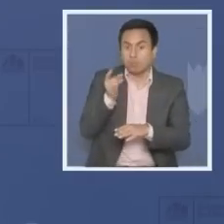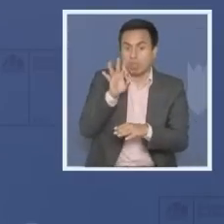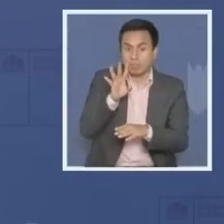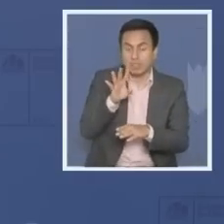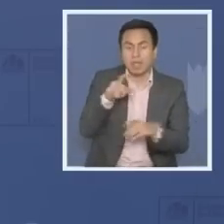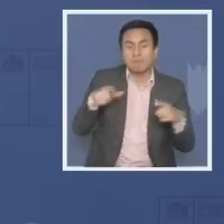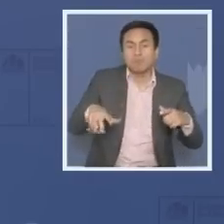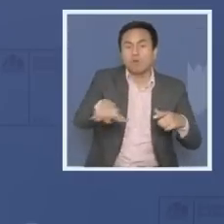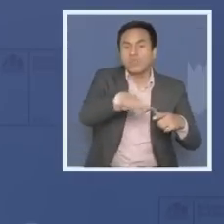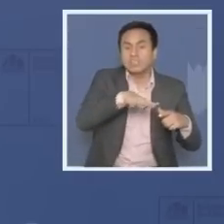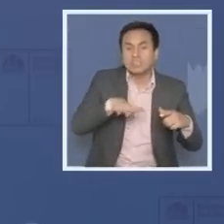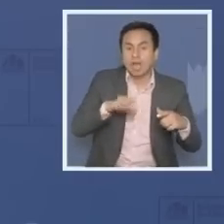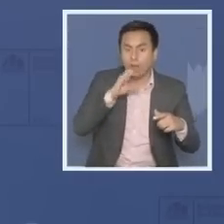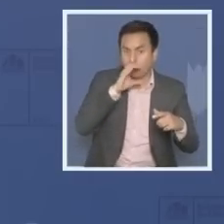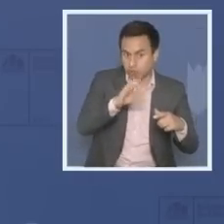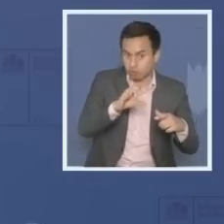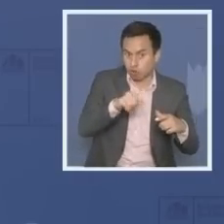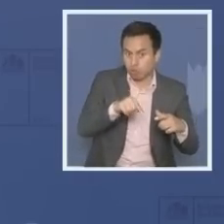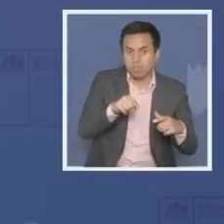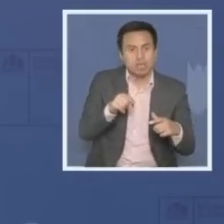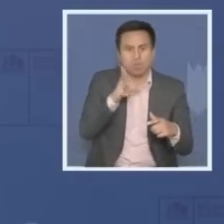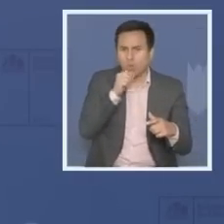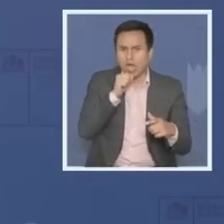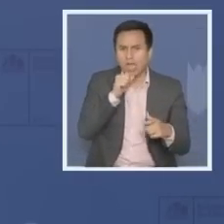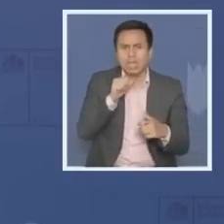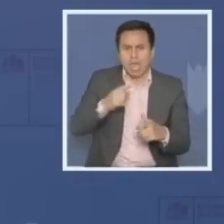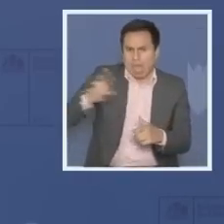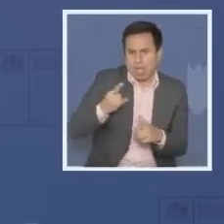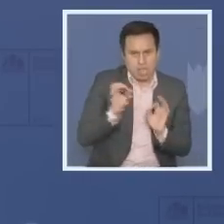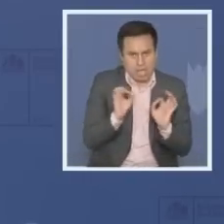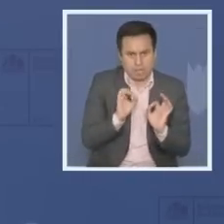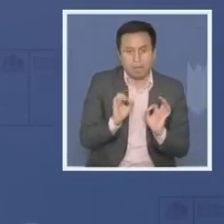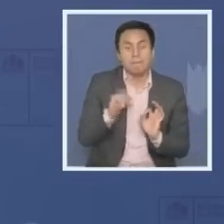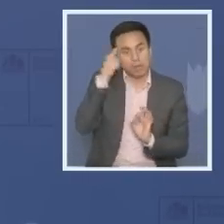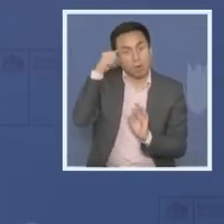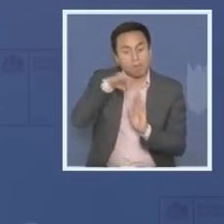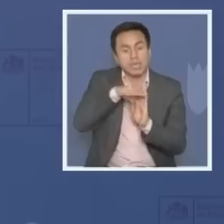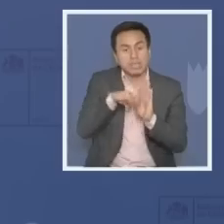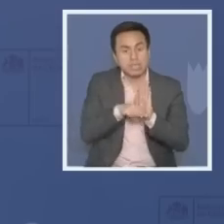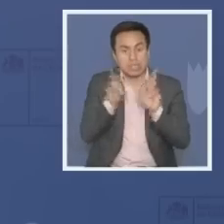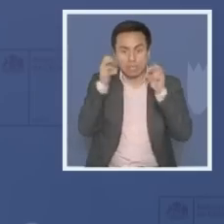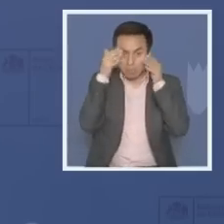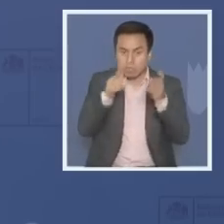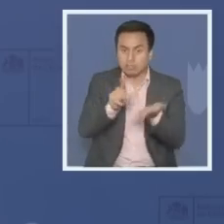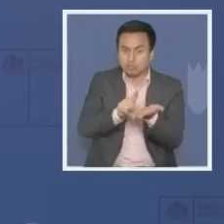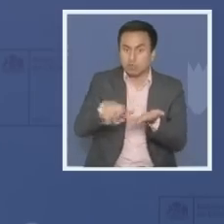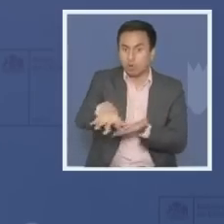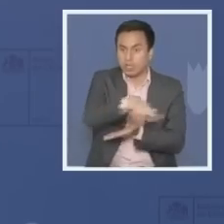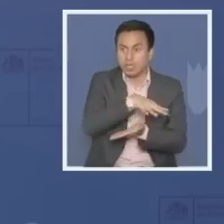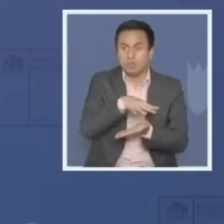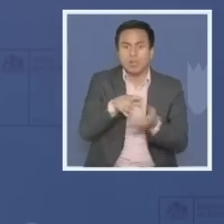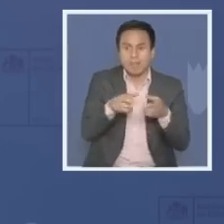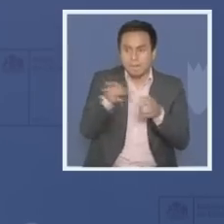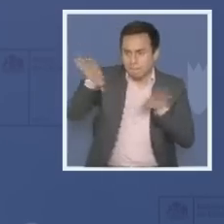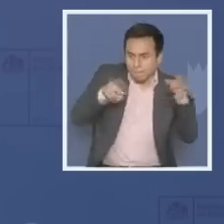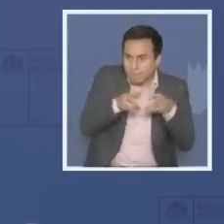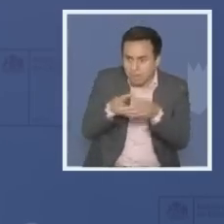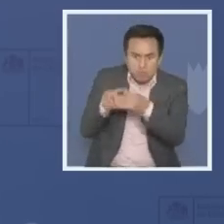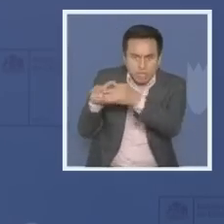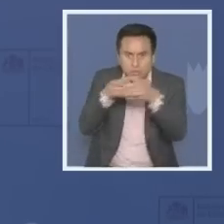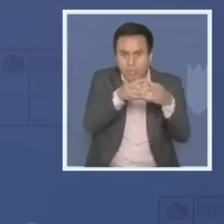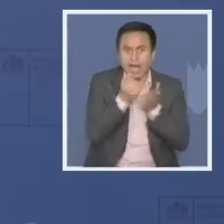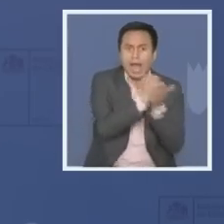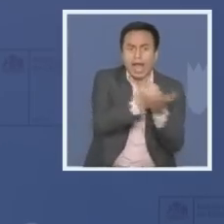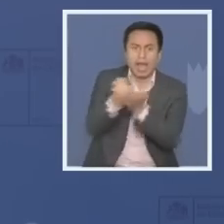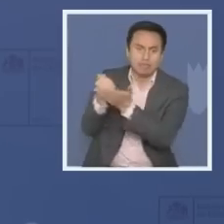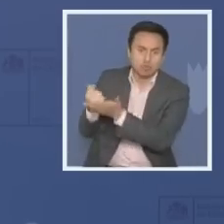solamente la provincia de Concepción la que no está en estado de emergencia, a tomar medidas respecto también de esa zona, ¿no? Para desplegar el personal y para